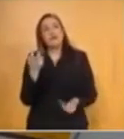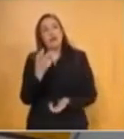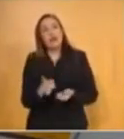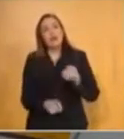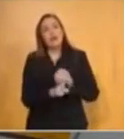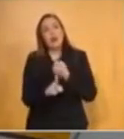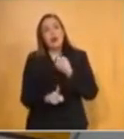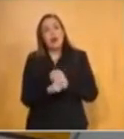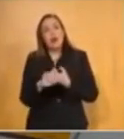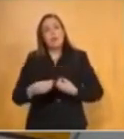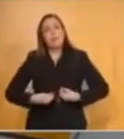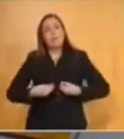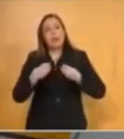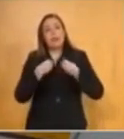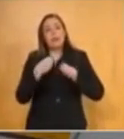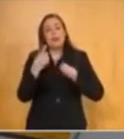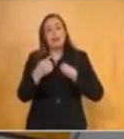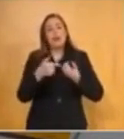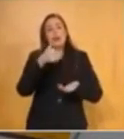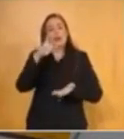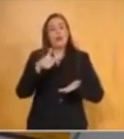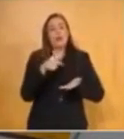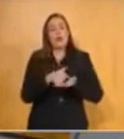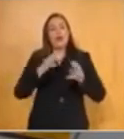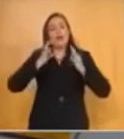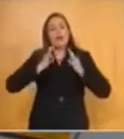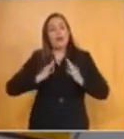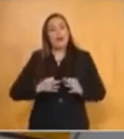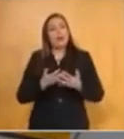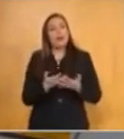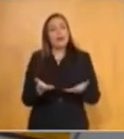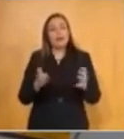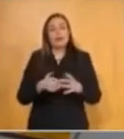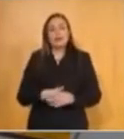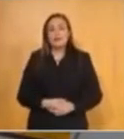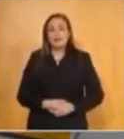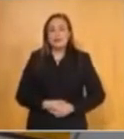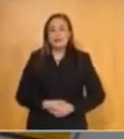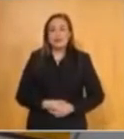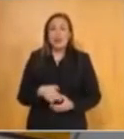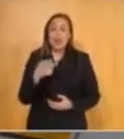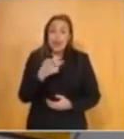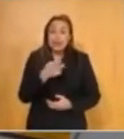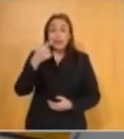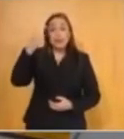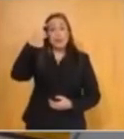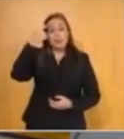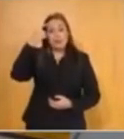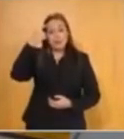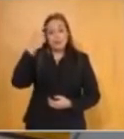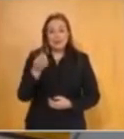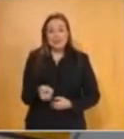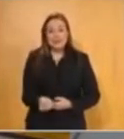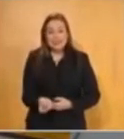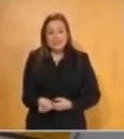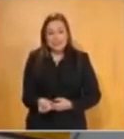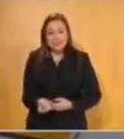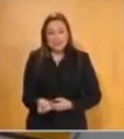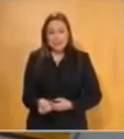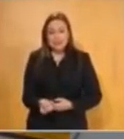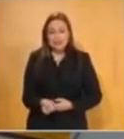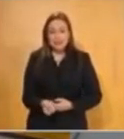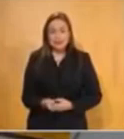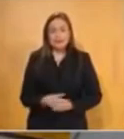un vecindario muy tranquilo. Eso es lo que va pensando Snoopy. And at the end of the comic strip, he is resting